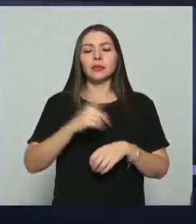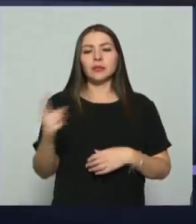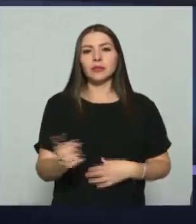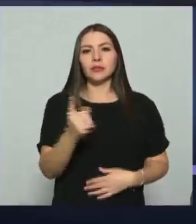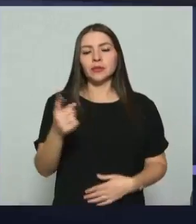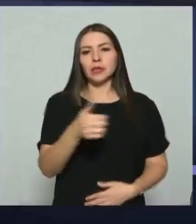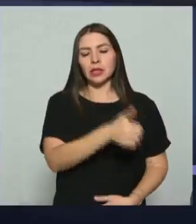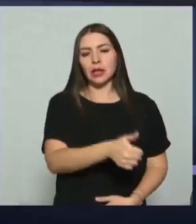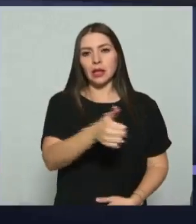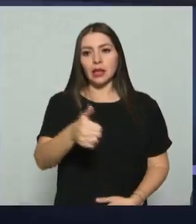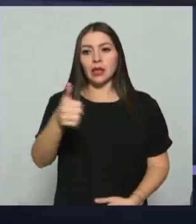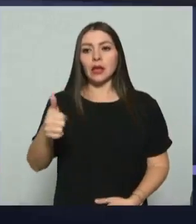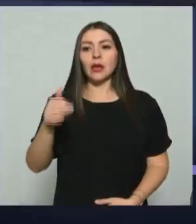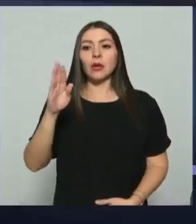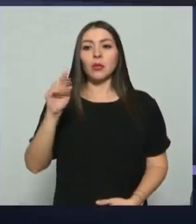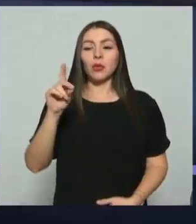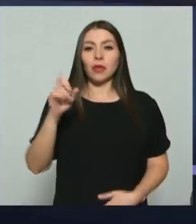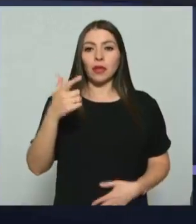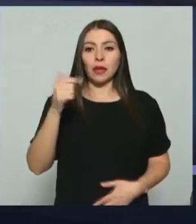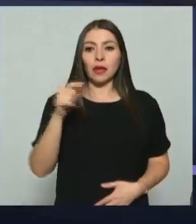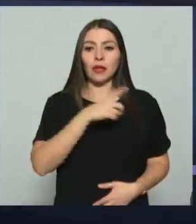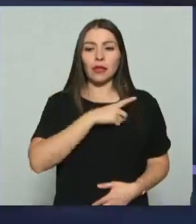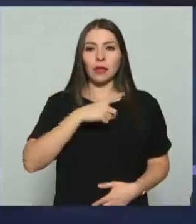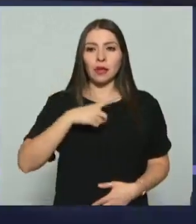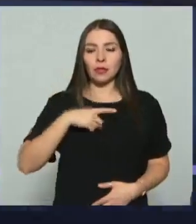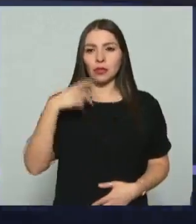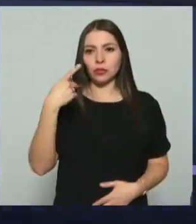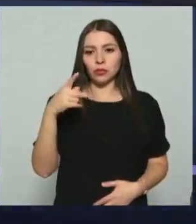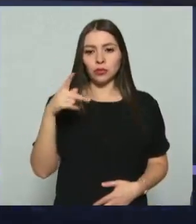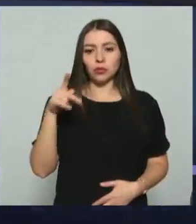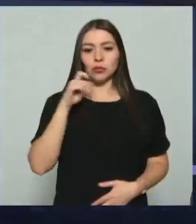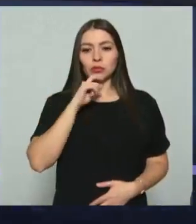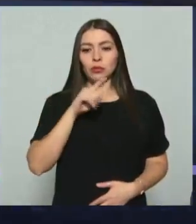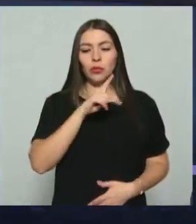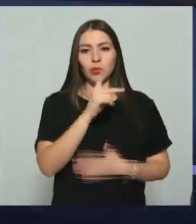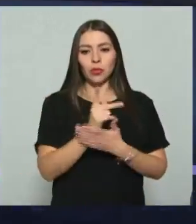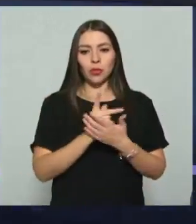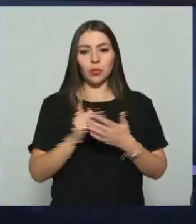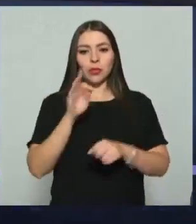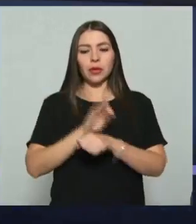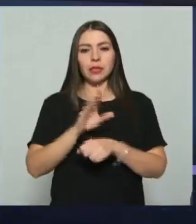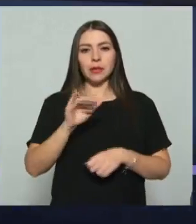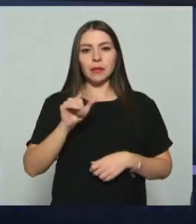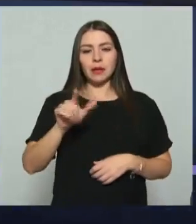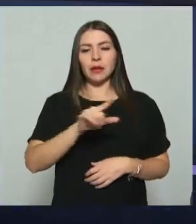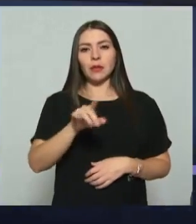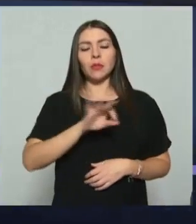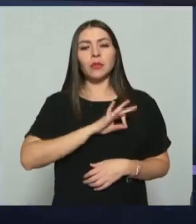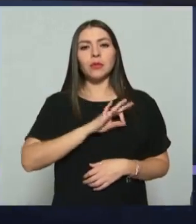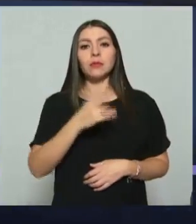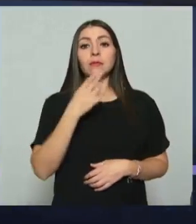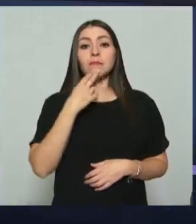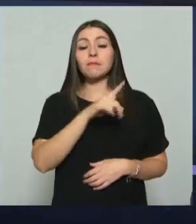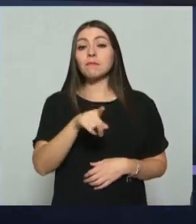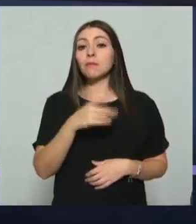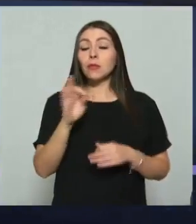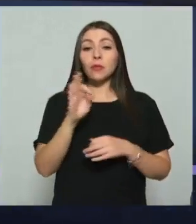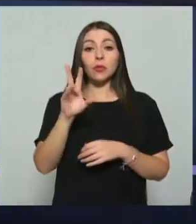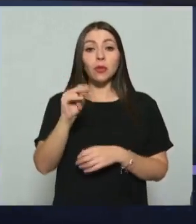en cada una de las bodegas. Cada una de las bodegas deben de tener su programa de protección civil para que puedan funcionar. Los que no lo